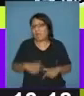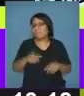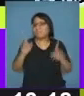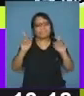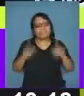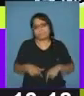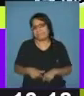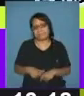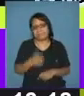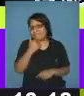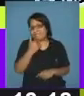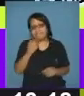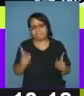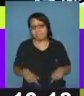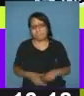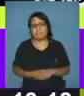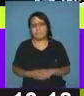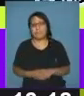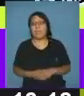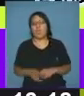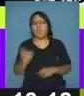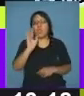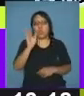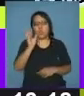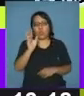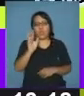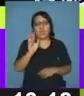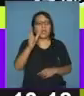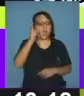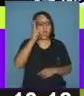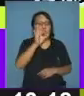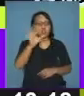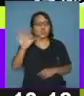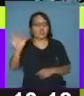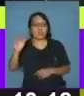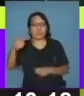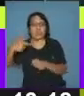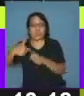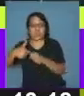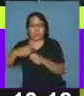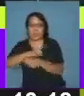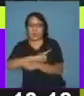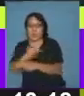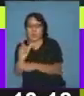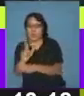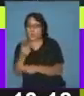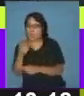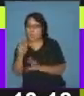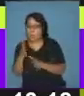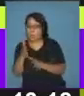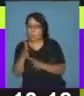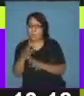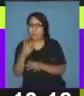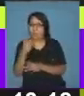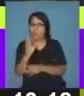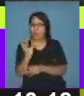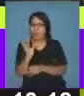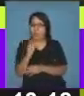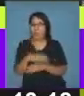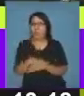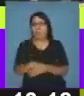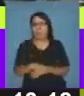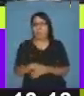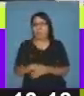concretamente nada. El dólar 800, por ejemplo, implica que el litro de nafta también esté a ese precio, un dólar,